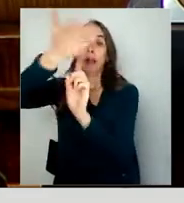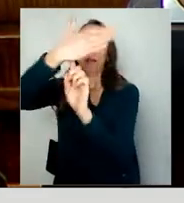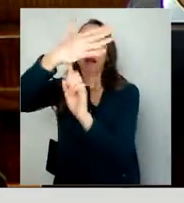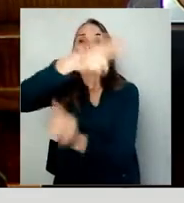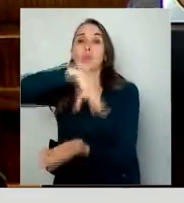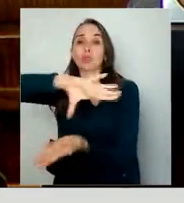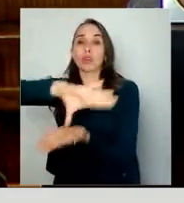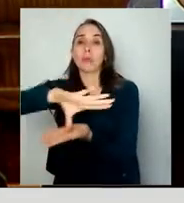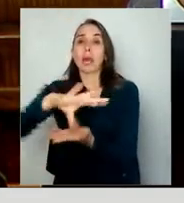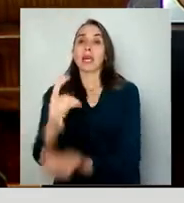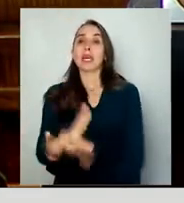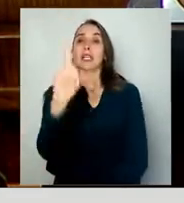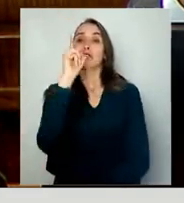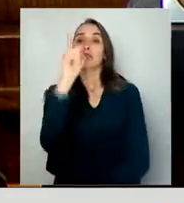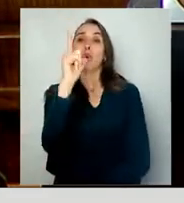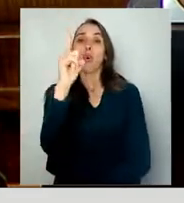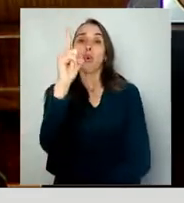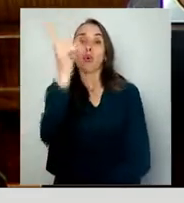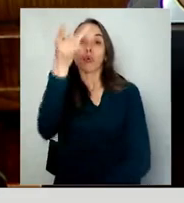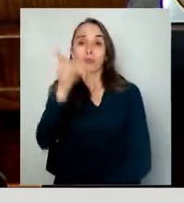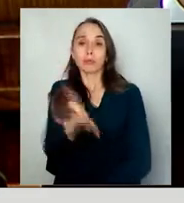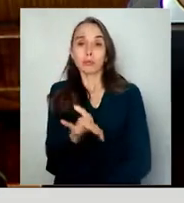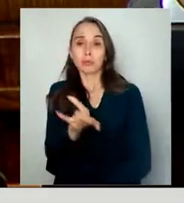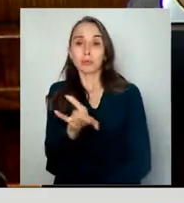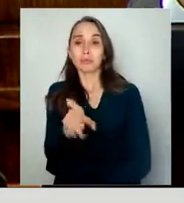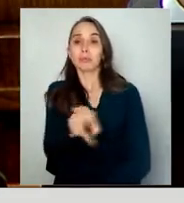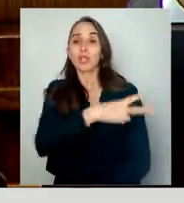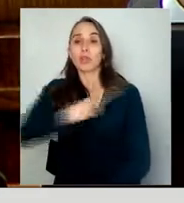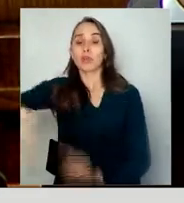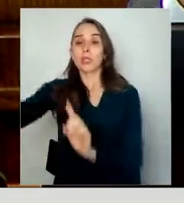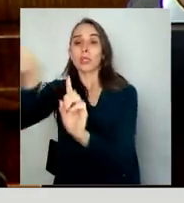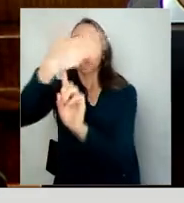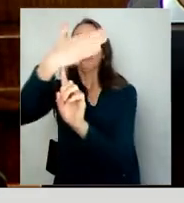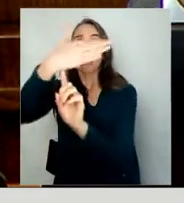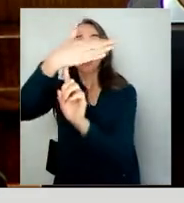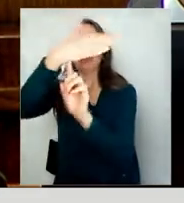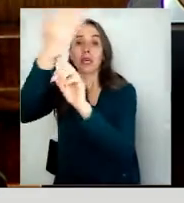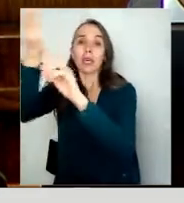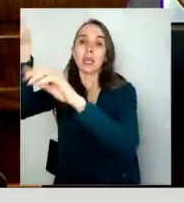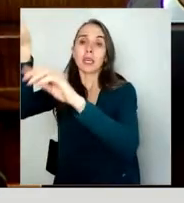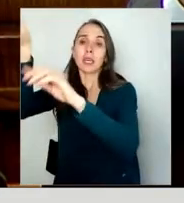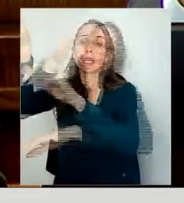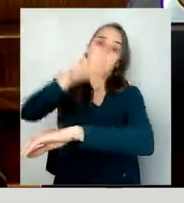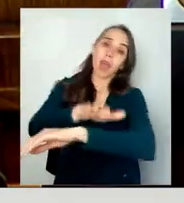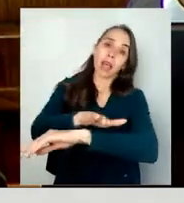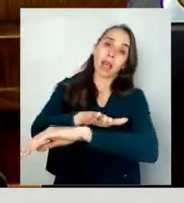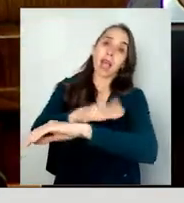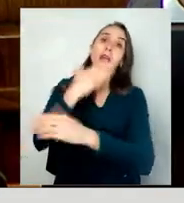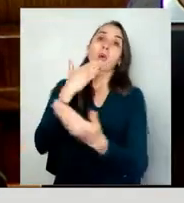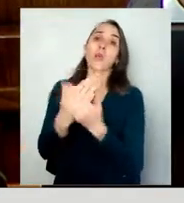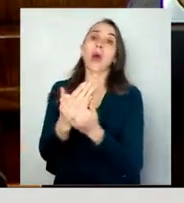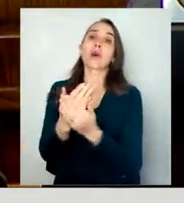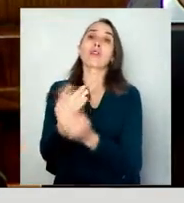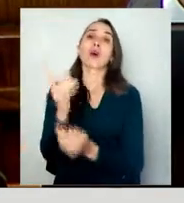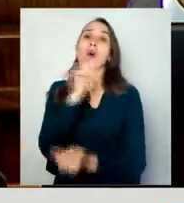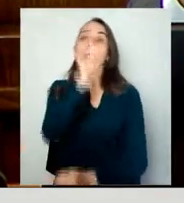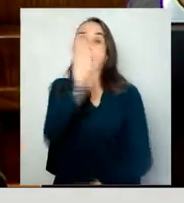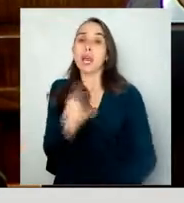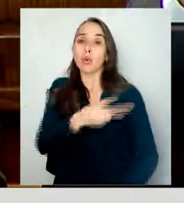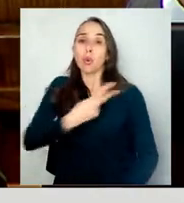uno solo y que nuestra bandera caerá cuando caiga el último de los nuestros